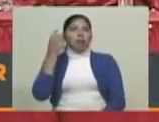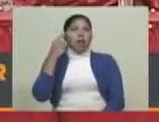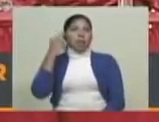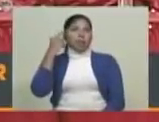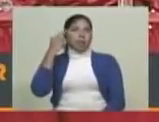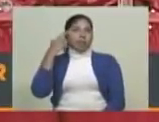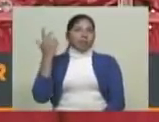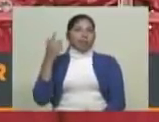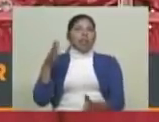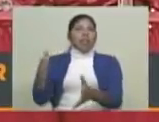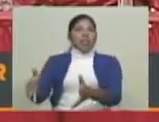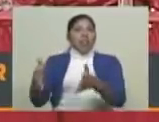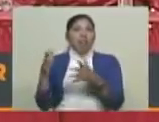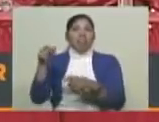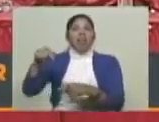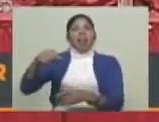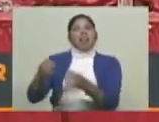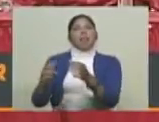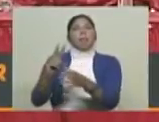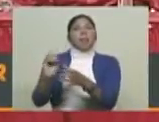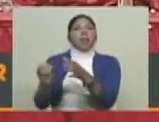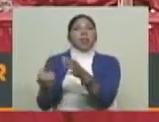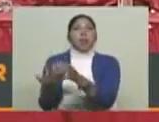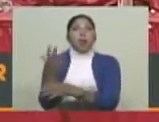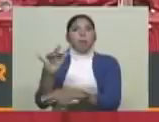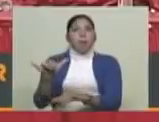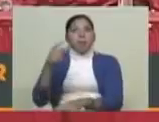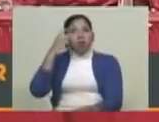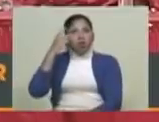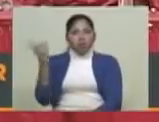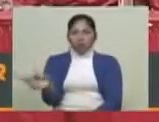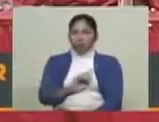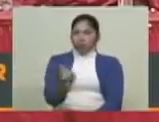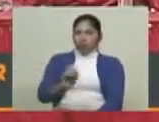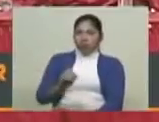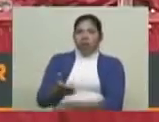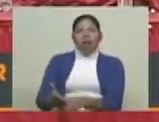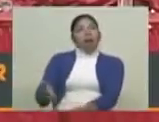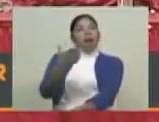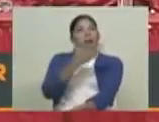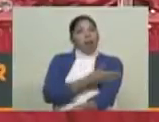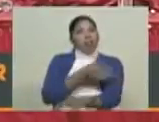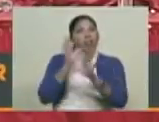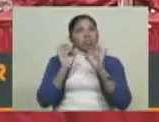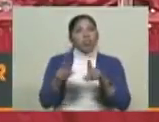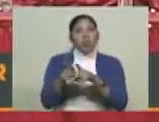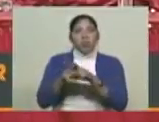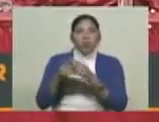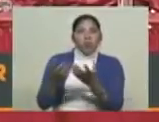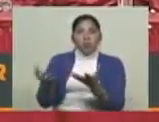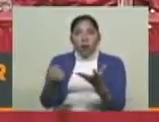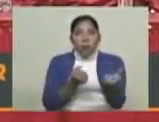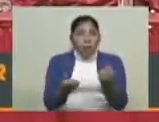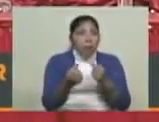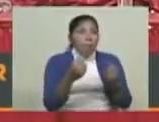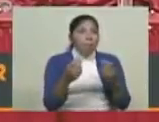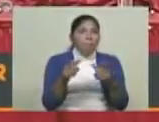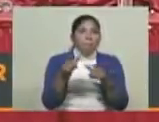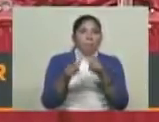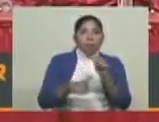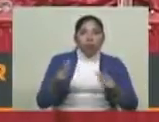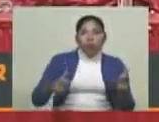el día de las elecciones. Las elecciones tenemos que ganarlas antes. Y se ganan, ¿saben con qué?